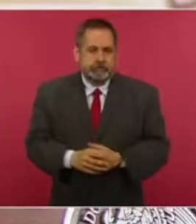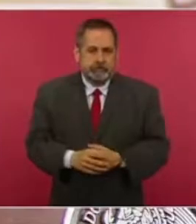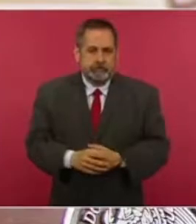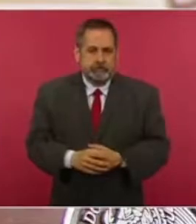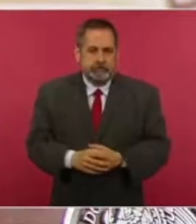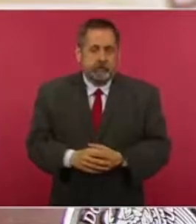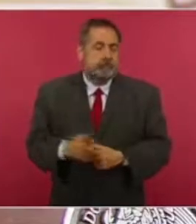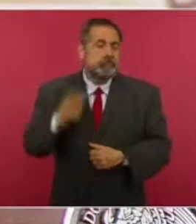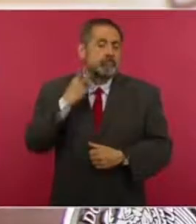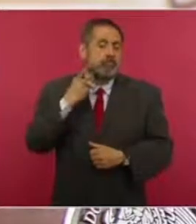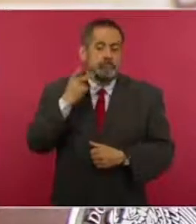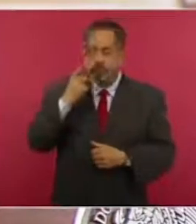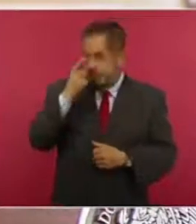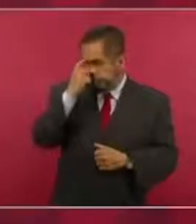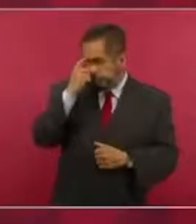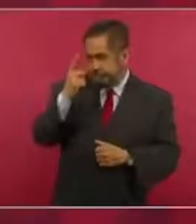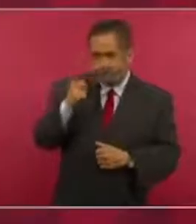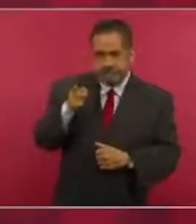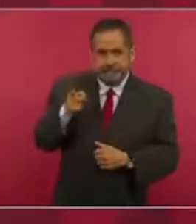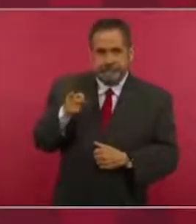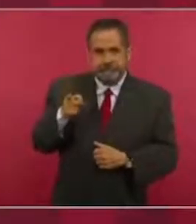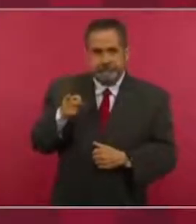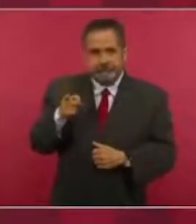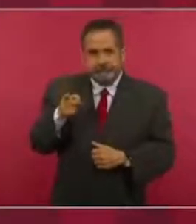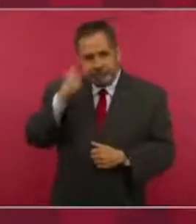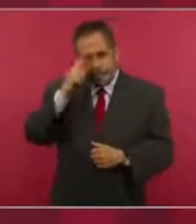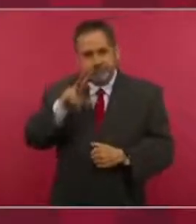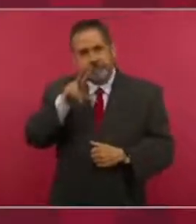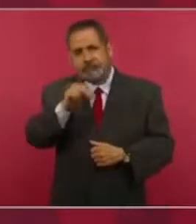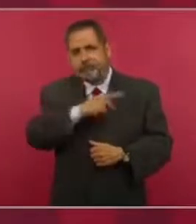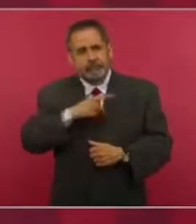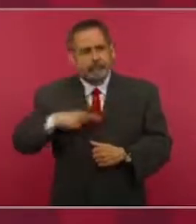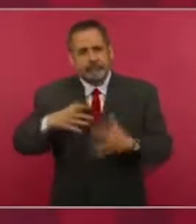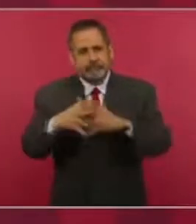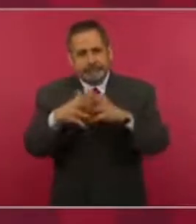La política se inventó para evitar la guerra.